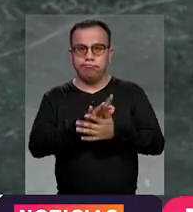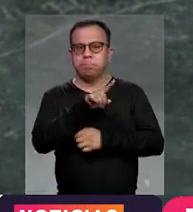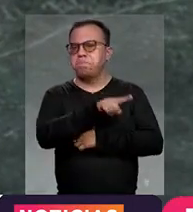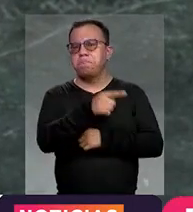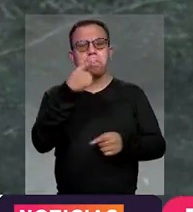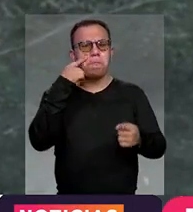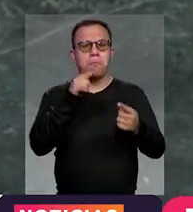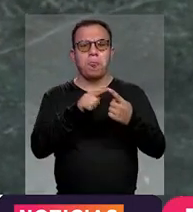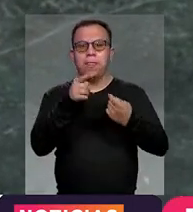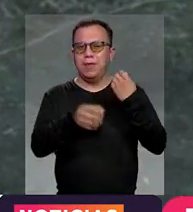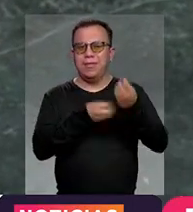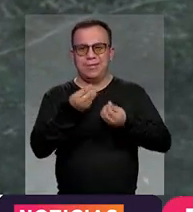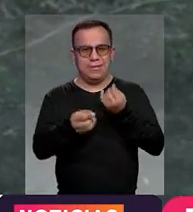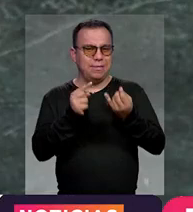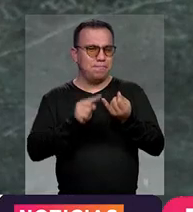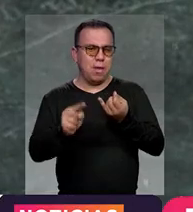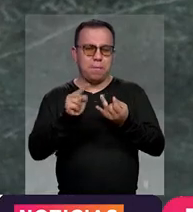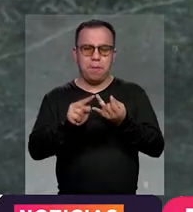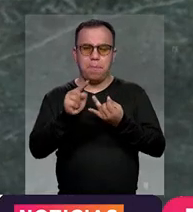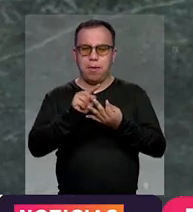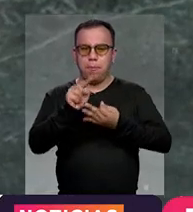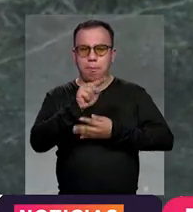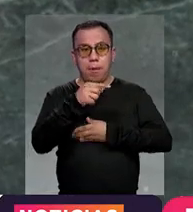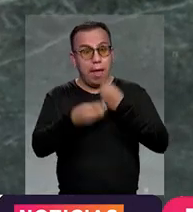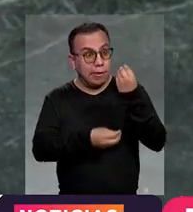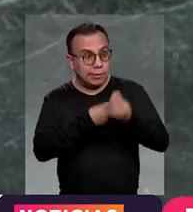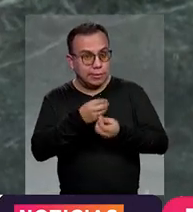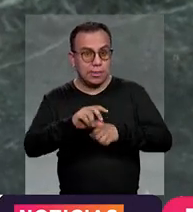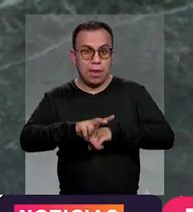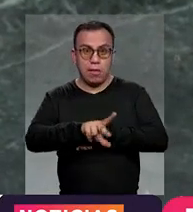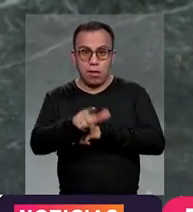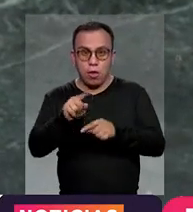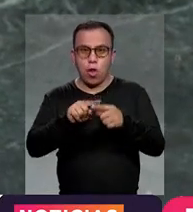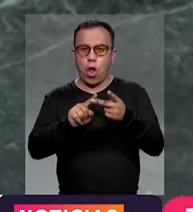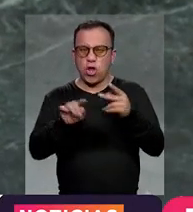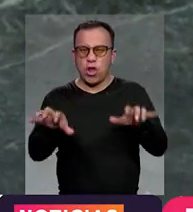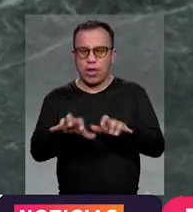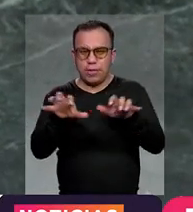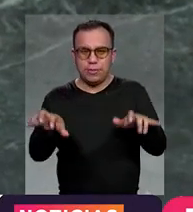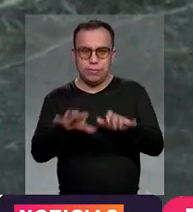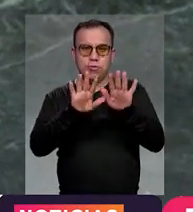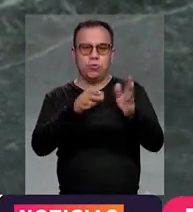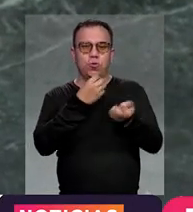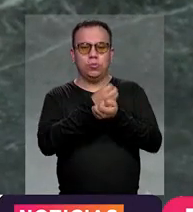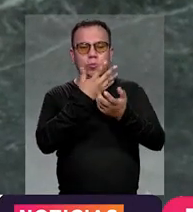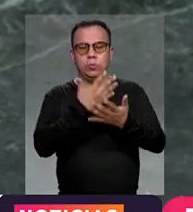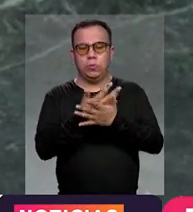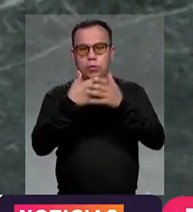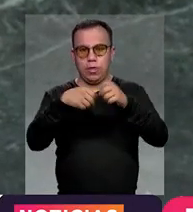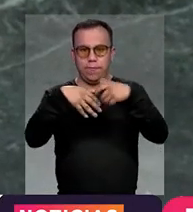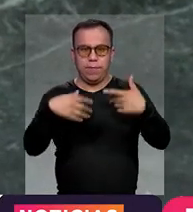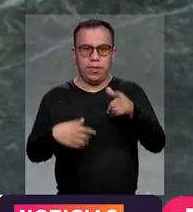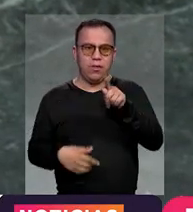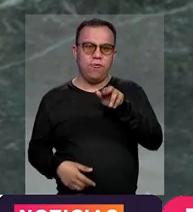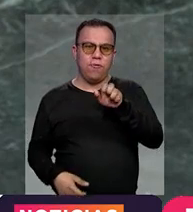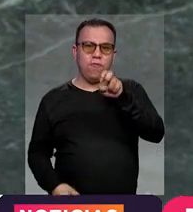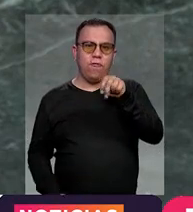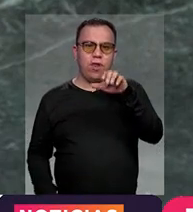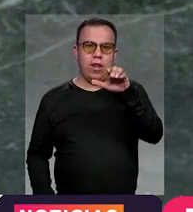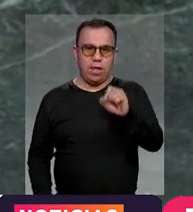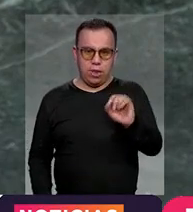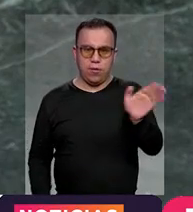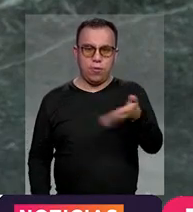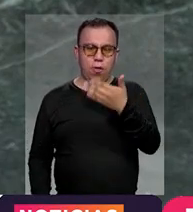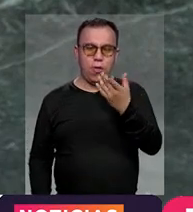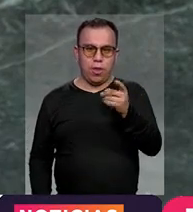realiza diferentes actividades criminales en la su estructura franco benavides que delinque